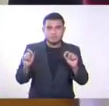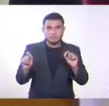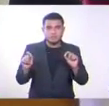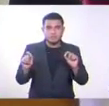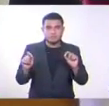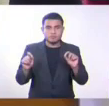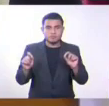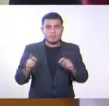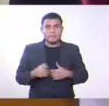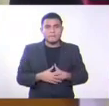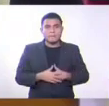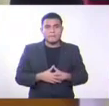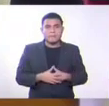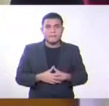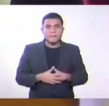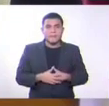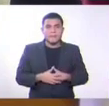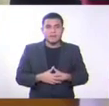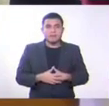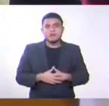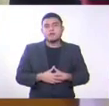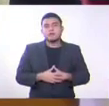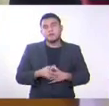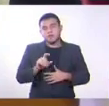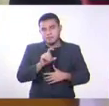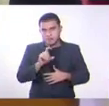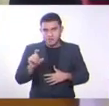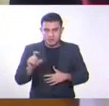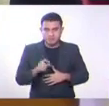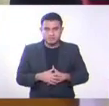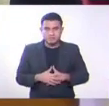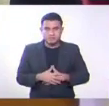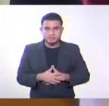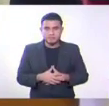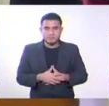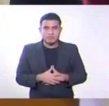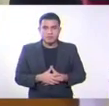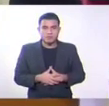a llamarle D, bueno, me voy a agachar otra vez, de modo,